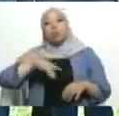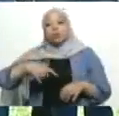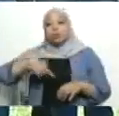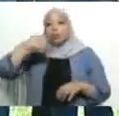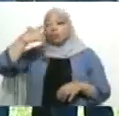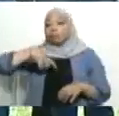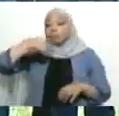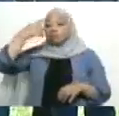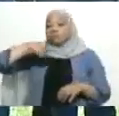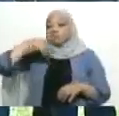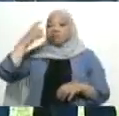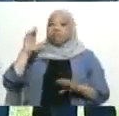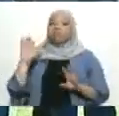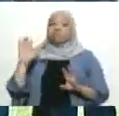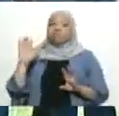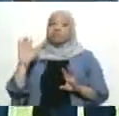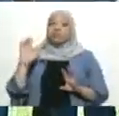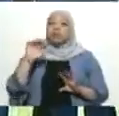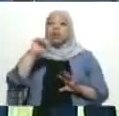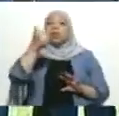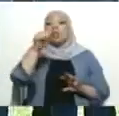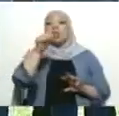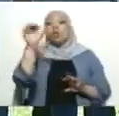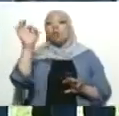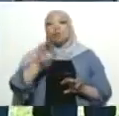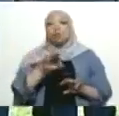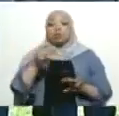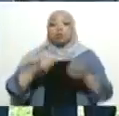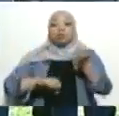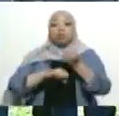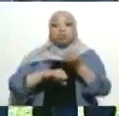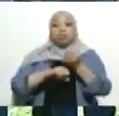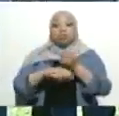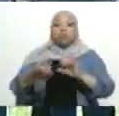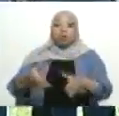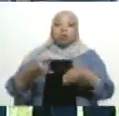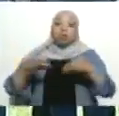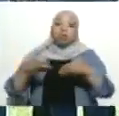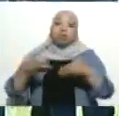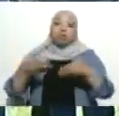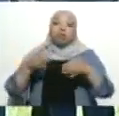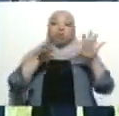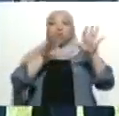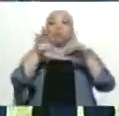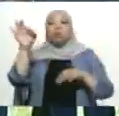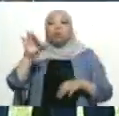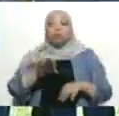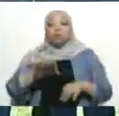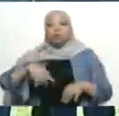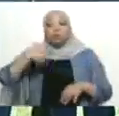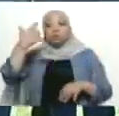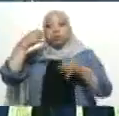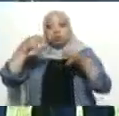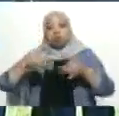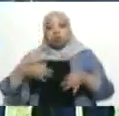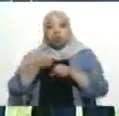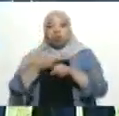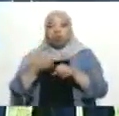tendría que darle si el 10% de la población fue capaz de vencer a ese 90% que ellos aseguraban que